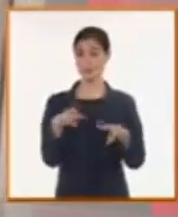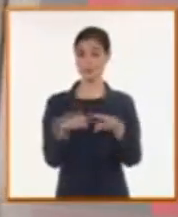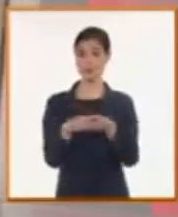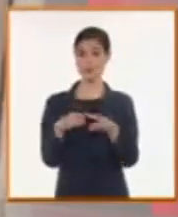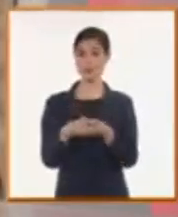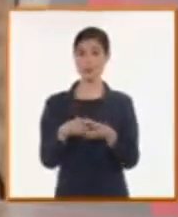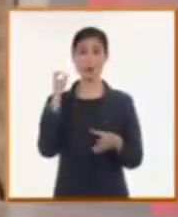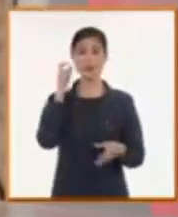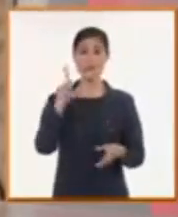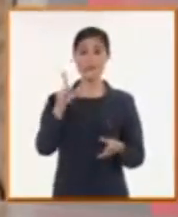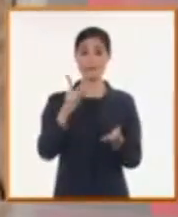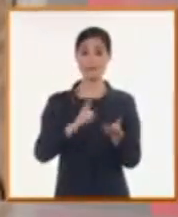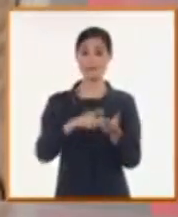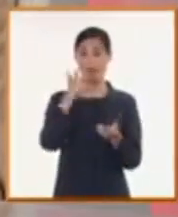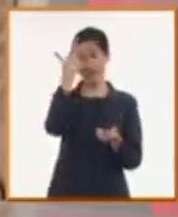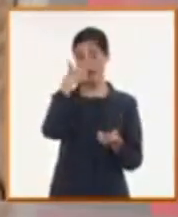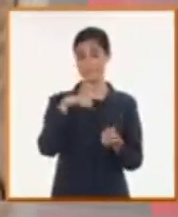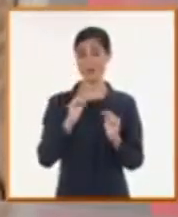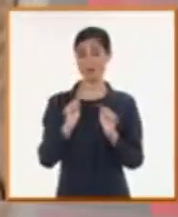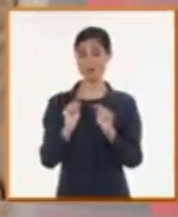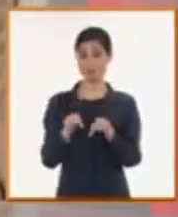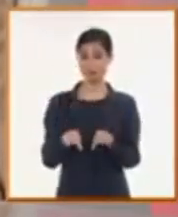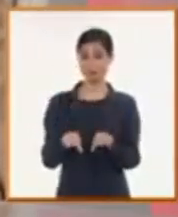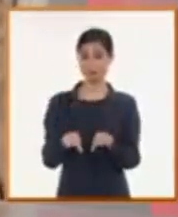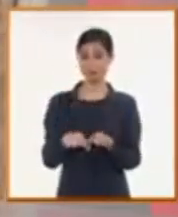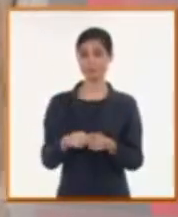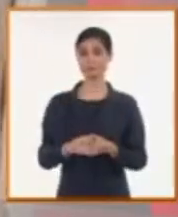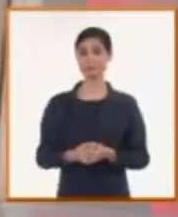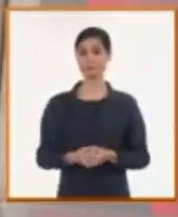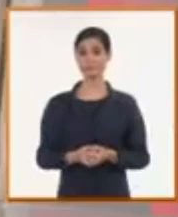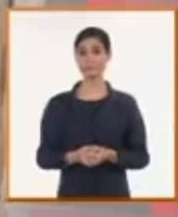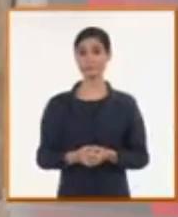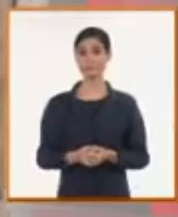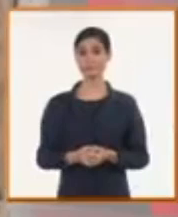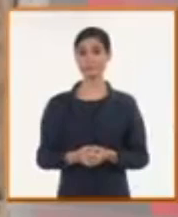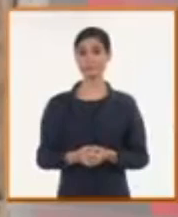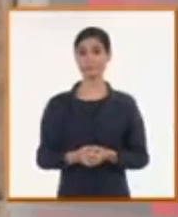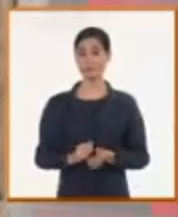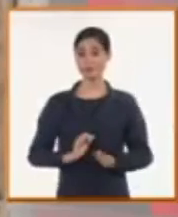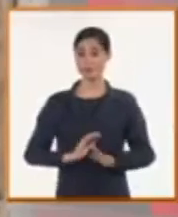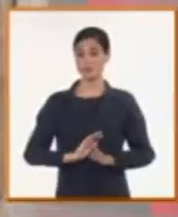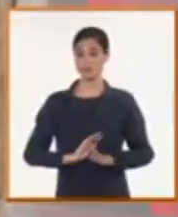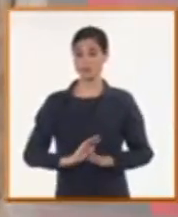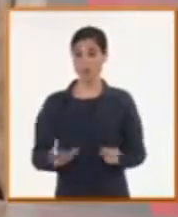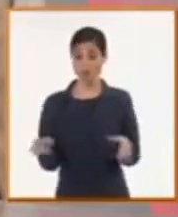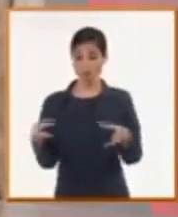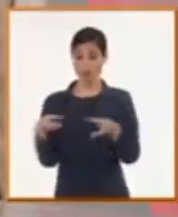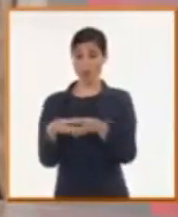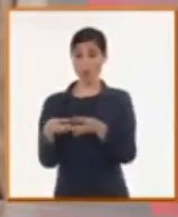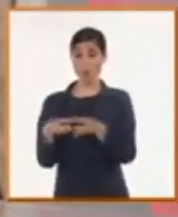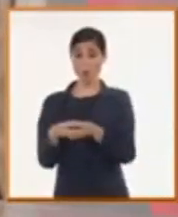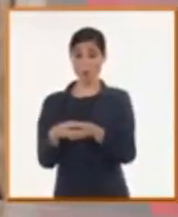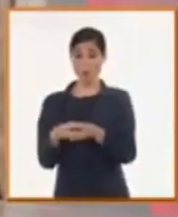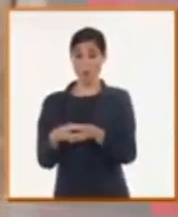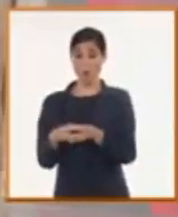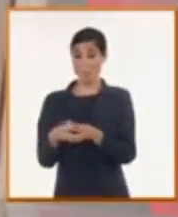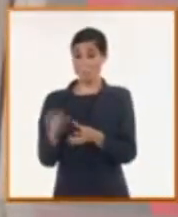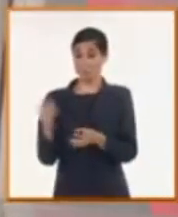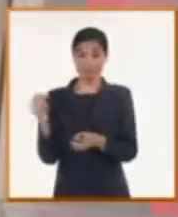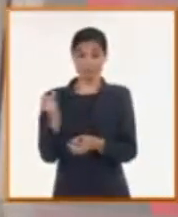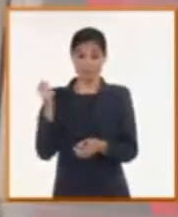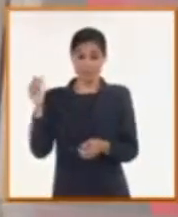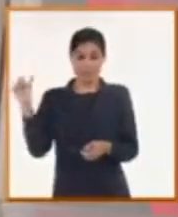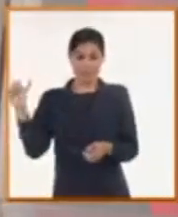habían empeñado en esta dirección de Cuito Cuanavale. Y estaban a punto del colapso, de punto del colapso. Aquí